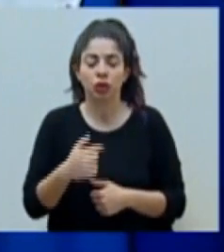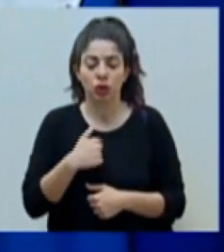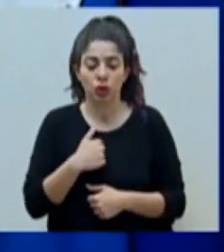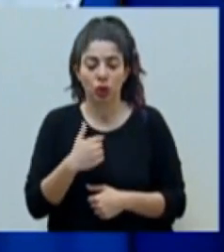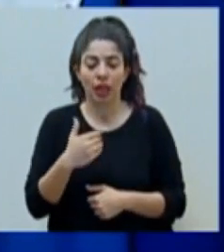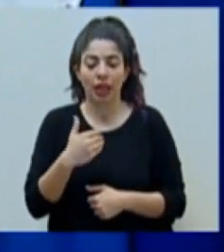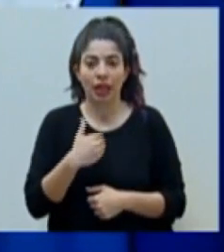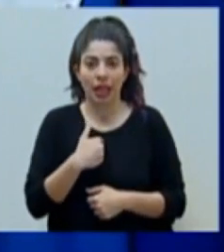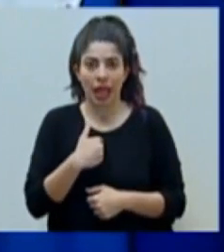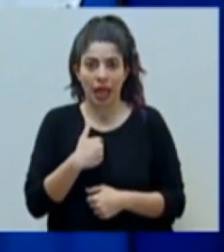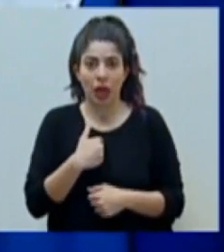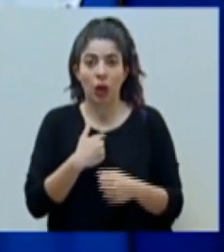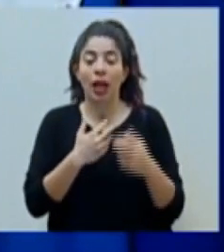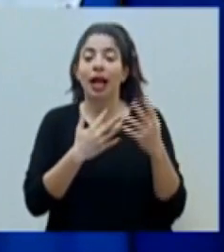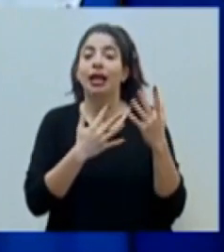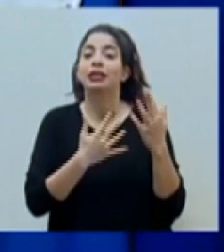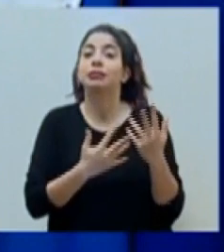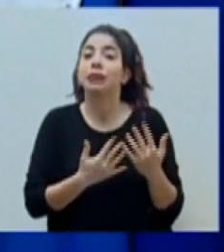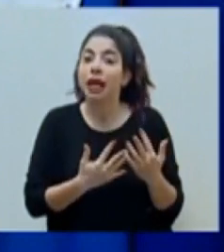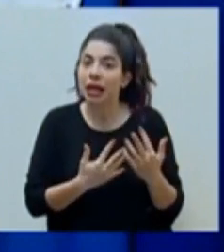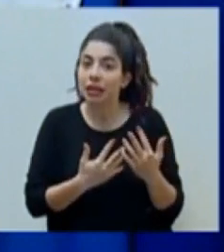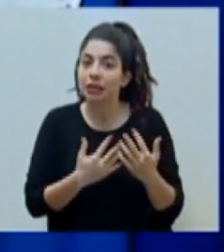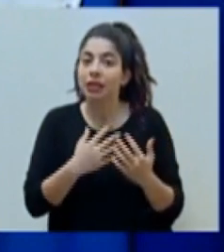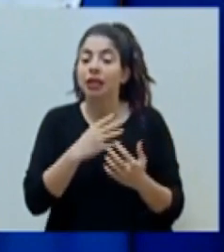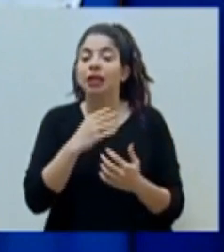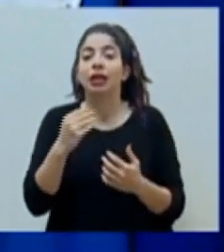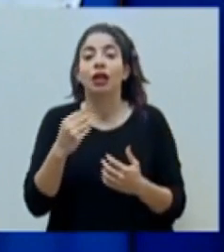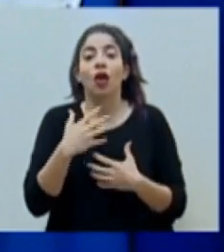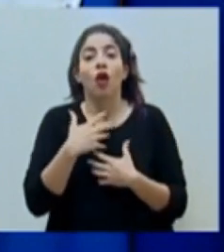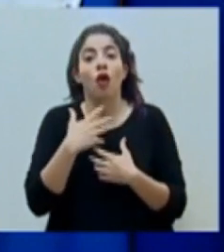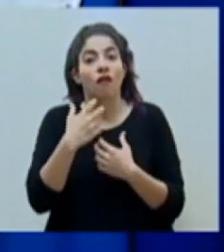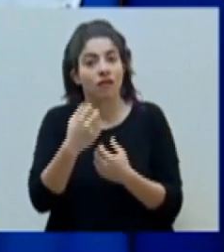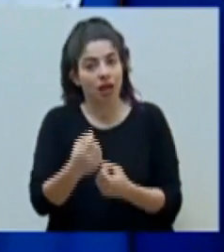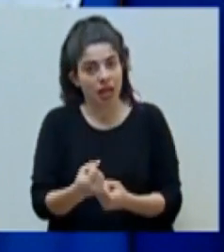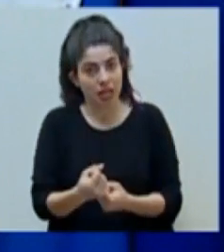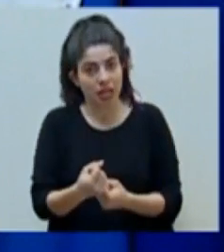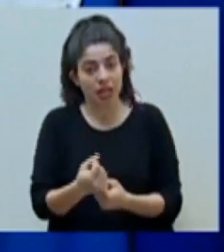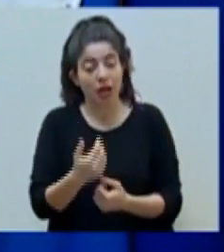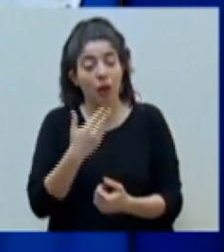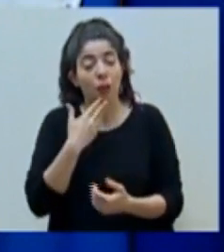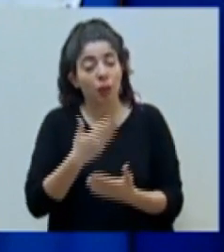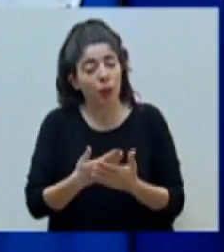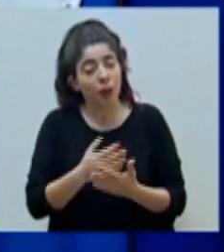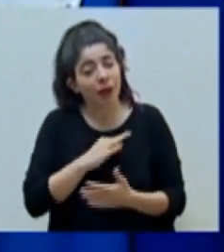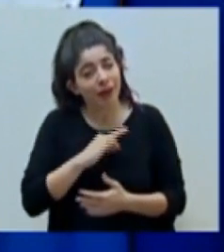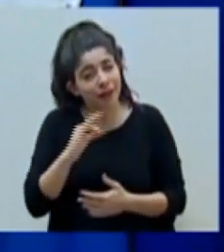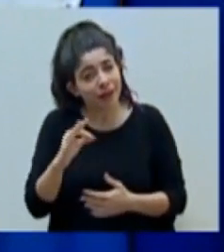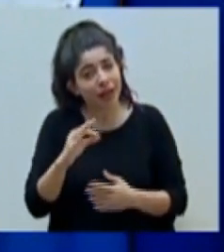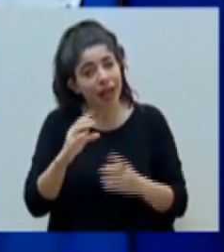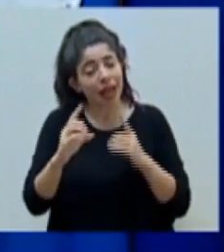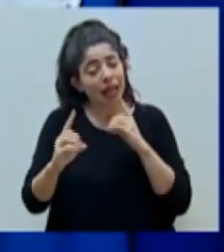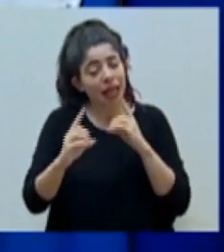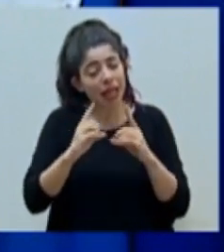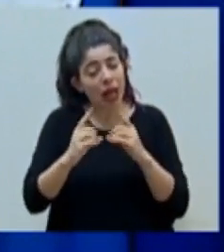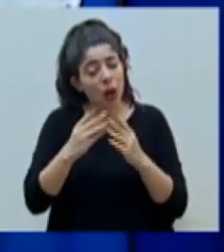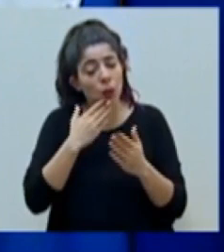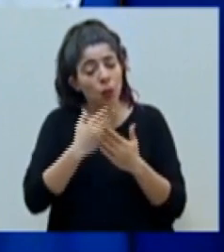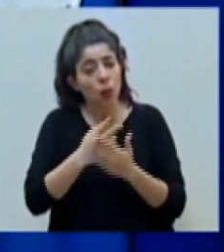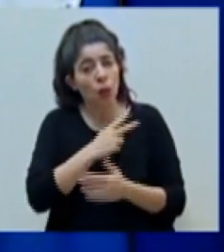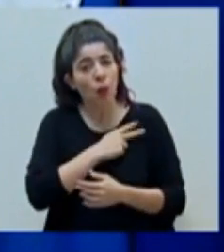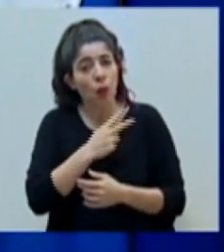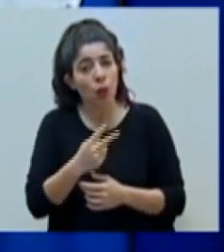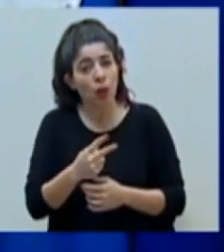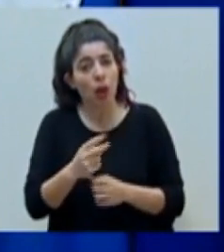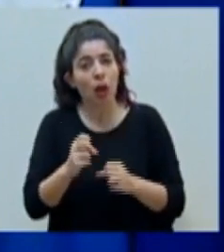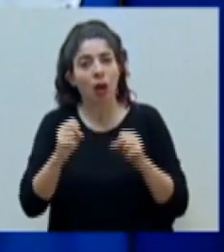tengo la esperanza y la confianza en que con buena fe, con diálogo y con buena voluntad podamos